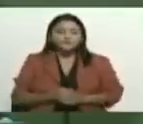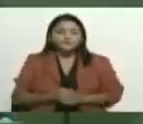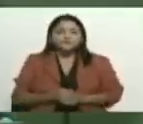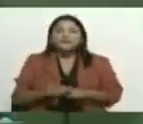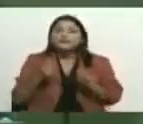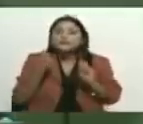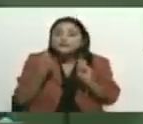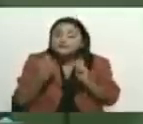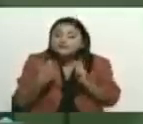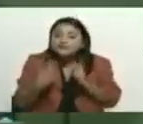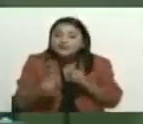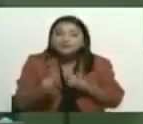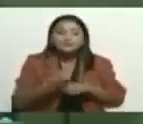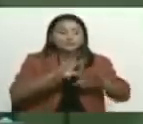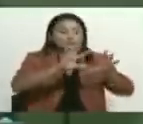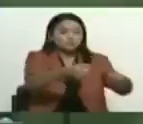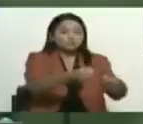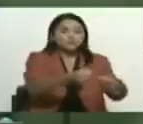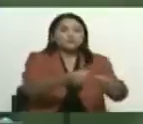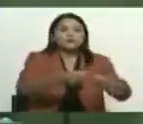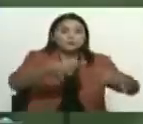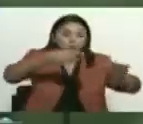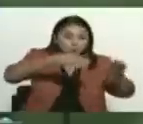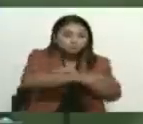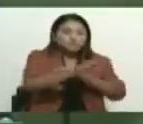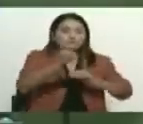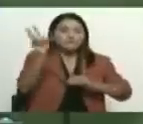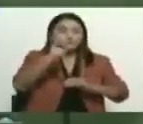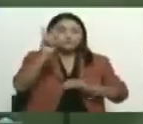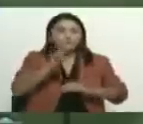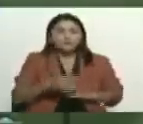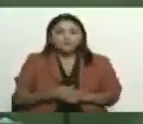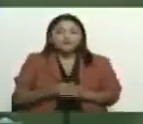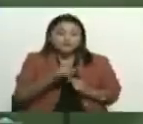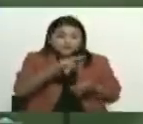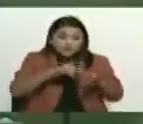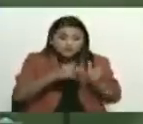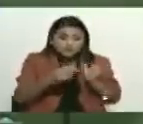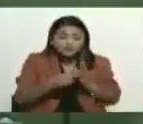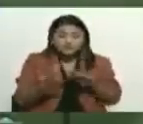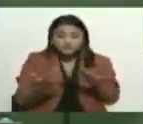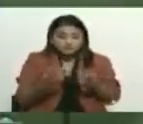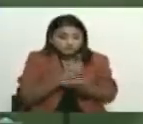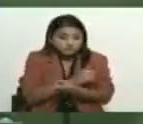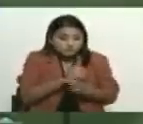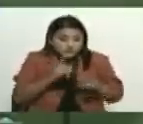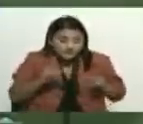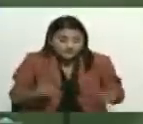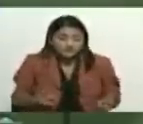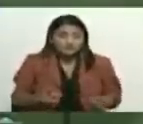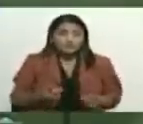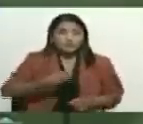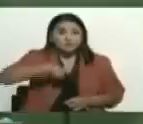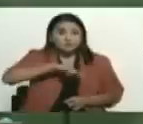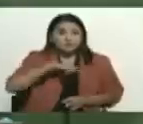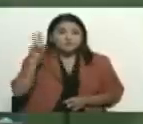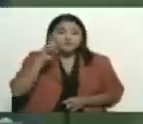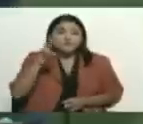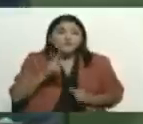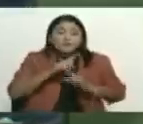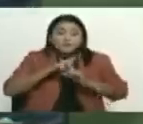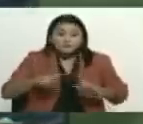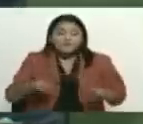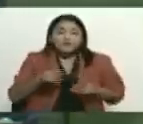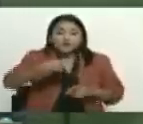pretendía desplegar una intervención humanitaria en nuestro país y en flagrante violación de nuestra soberanía. Sin embargo, gracias a